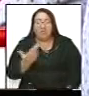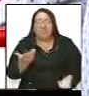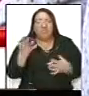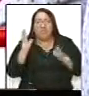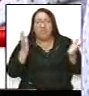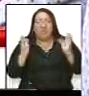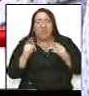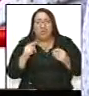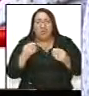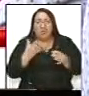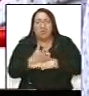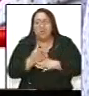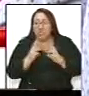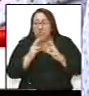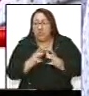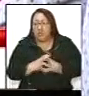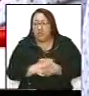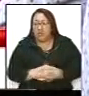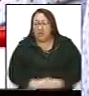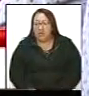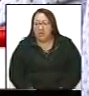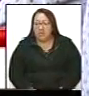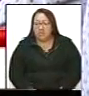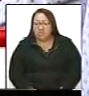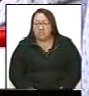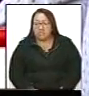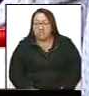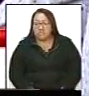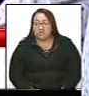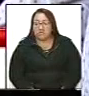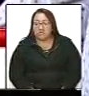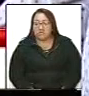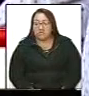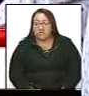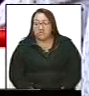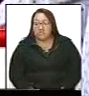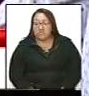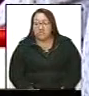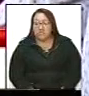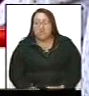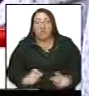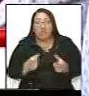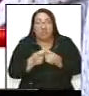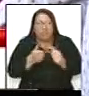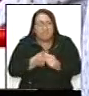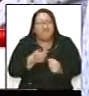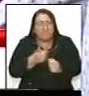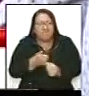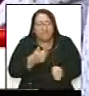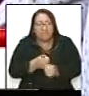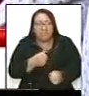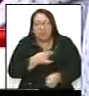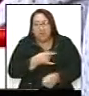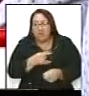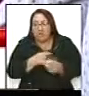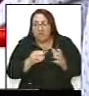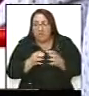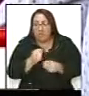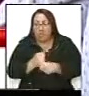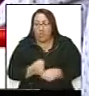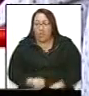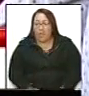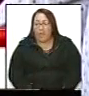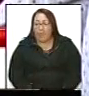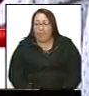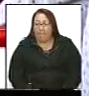vez esa suerte de beneficiar a uno u otro parlamentario que estaba detrás, ¿no?, de que esa universidad pequeña funcione,